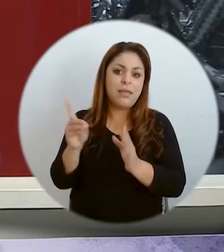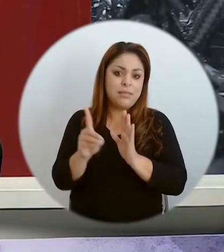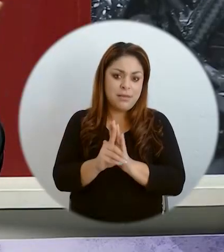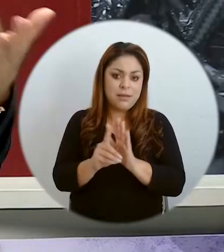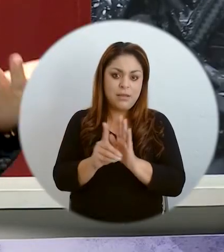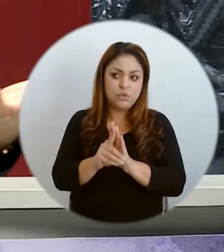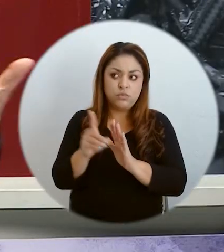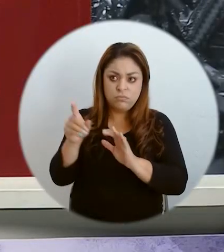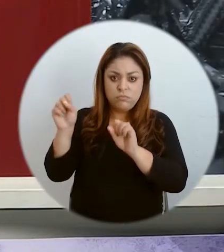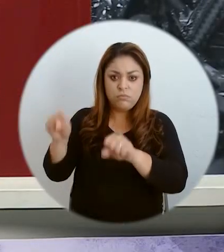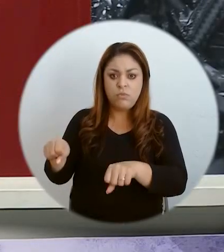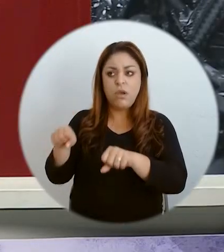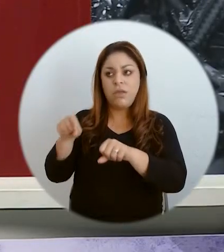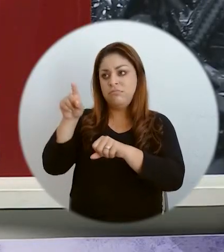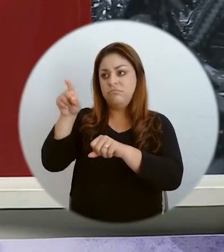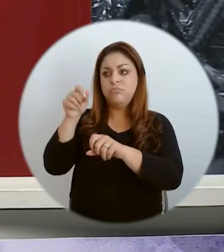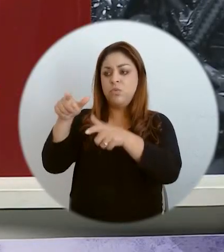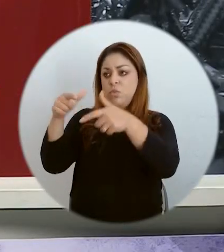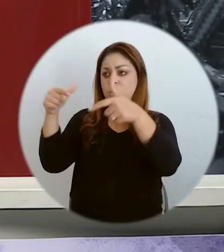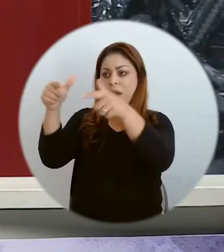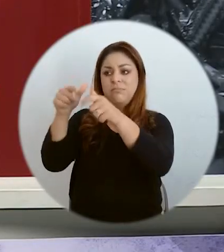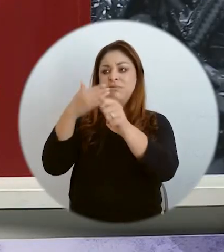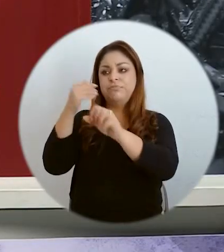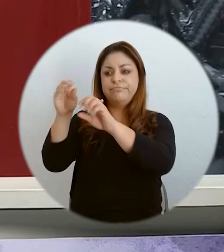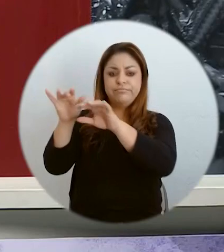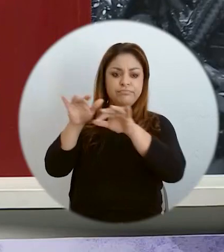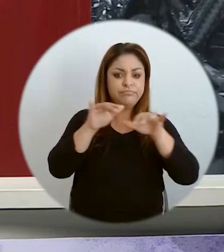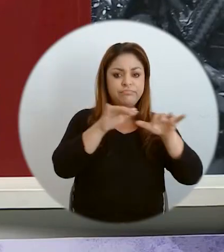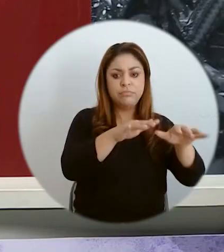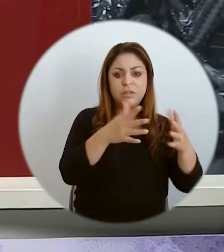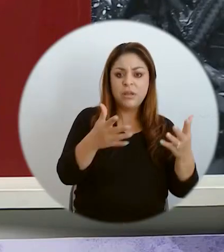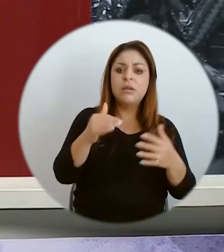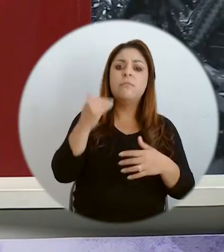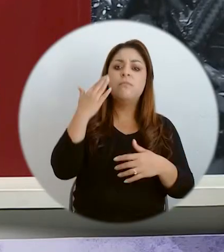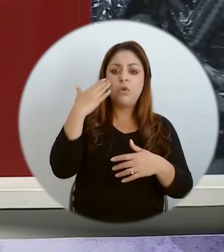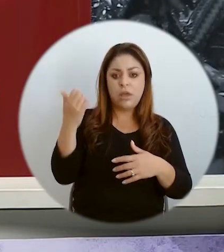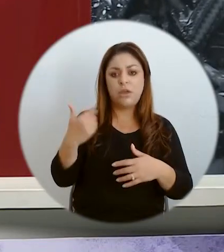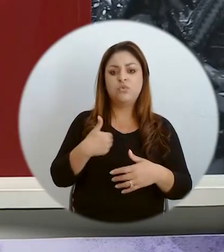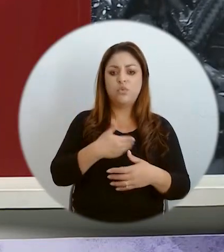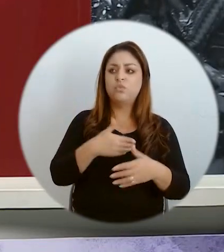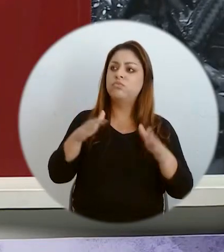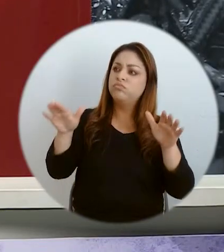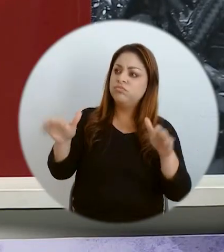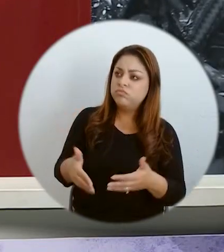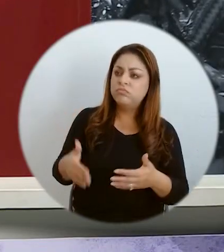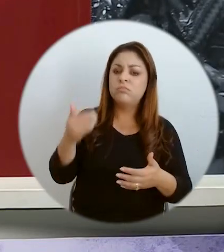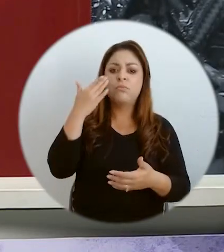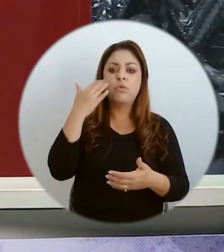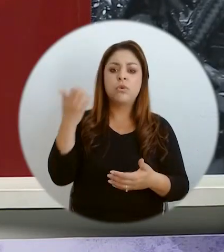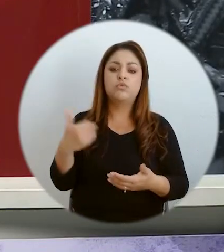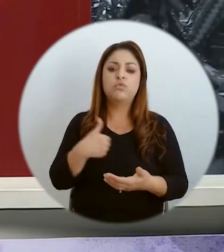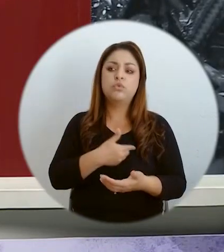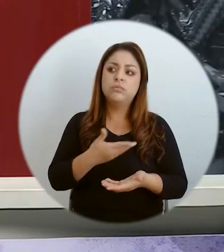derecho a irse de un lado a otro, verdad? ¿En qué condiciones? ¿Por qué es que hay que recibirlos y por qué hay que darles?